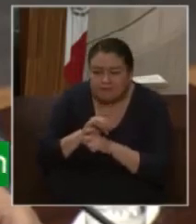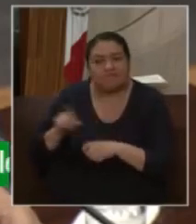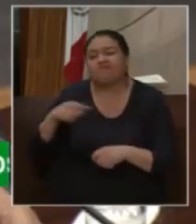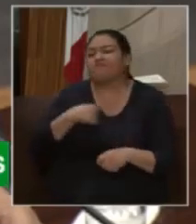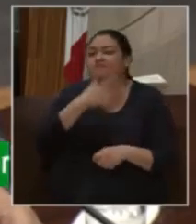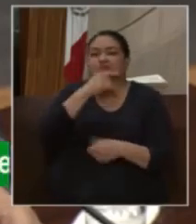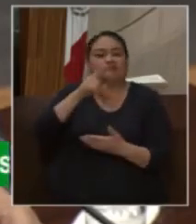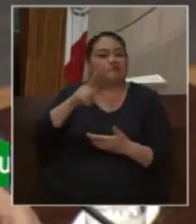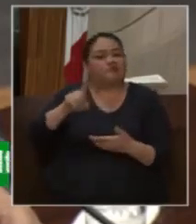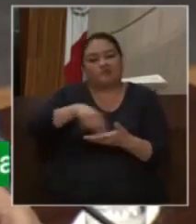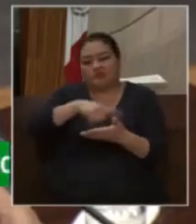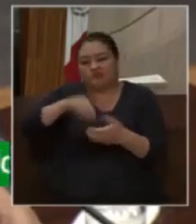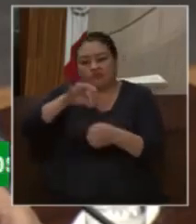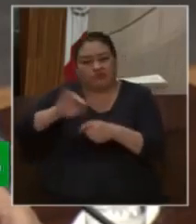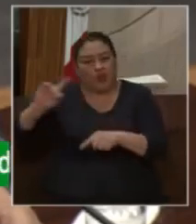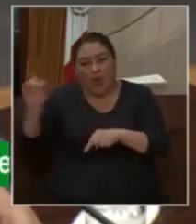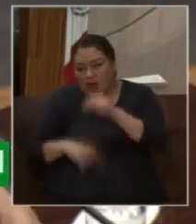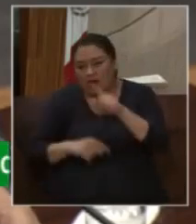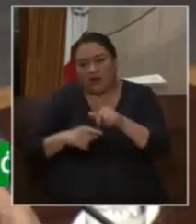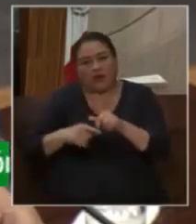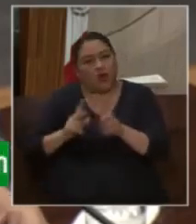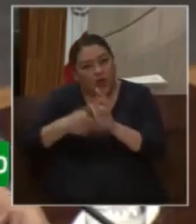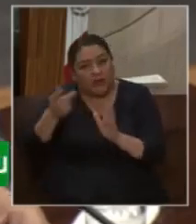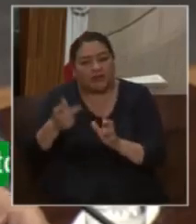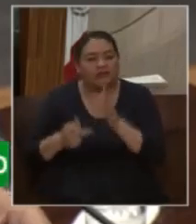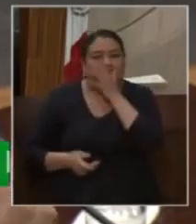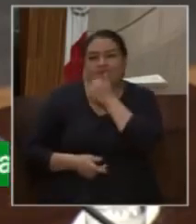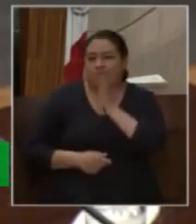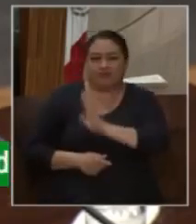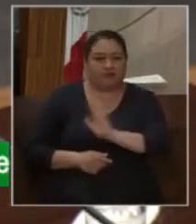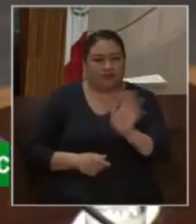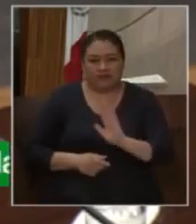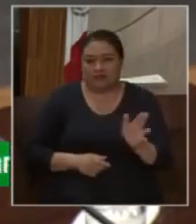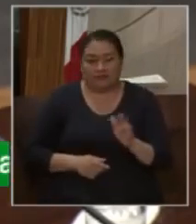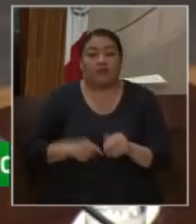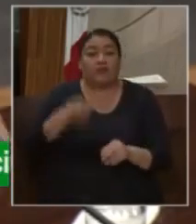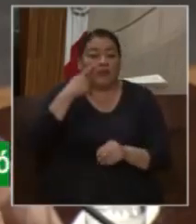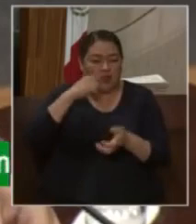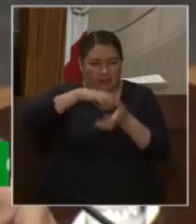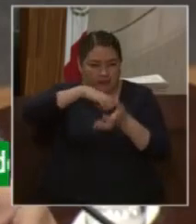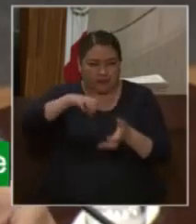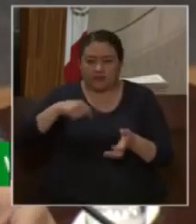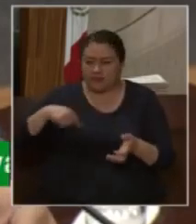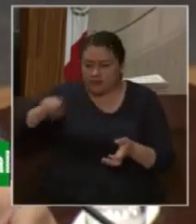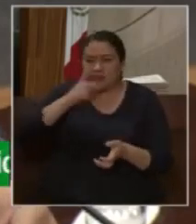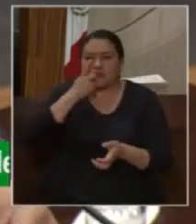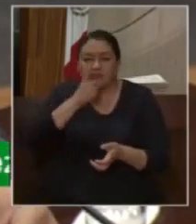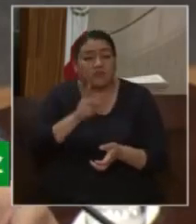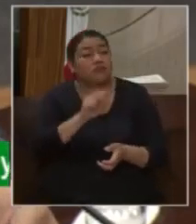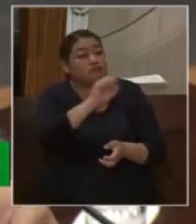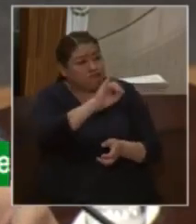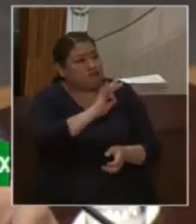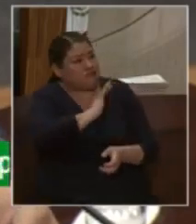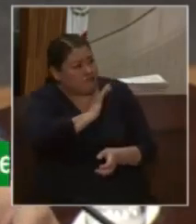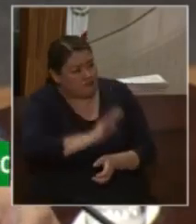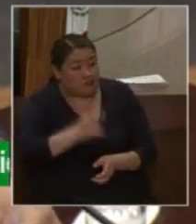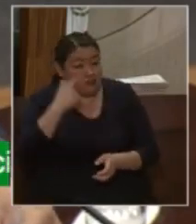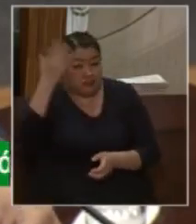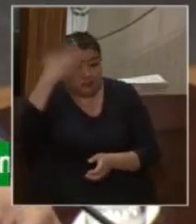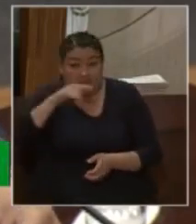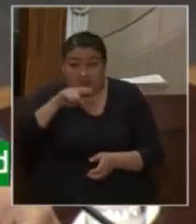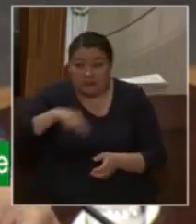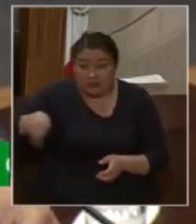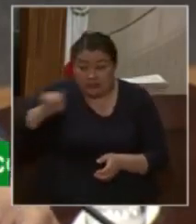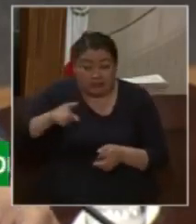Toluca. En el proyecto se considera infundado el argumento relativo a que procedía a la nulidad de la elección por existir